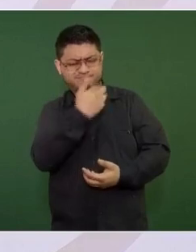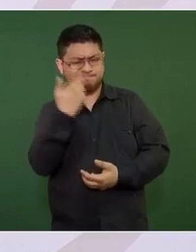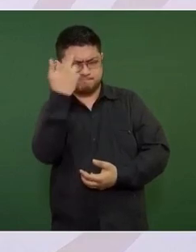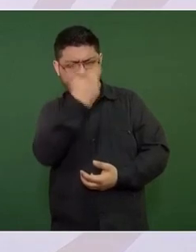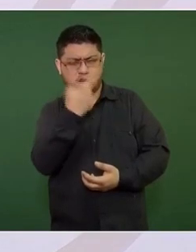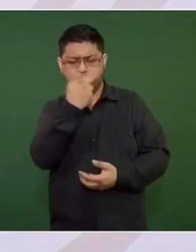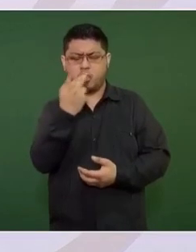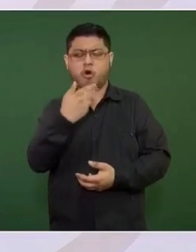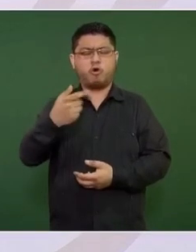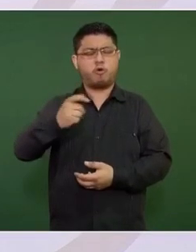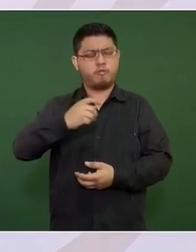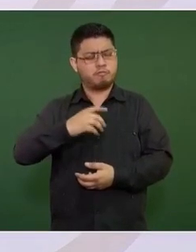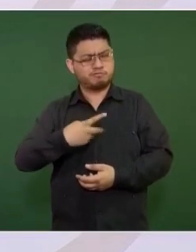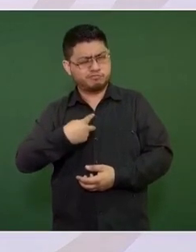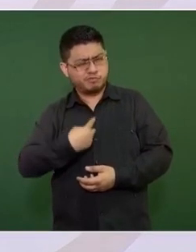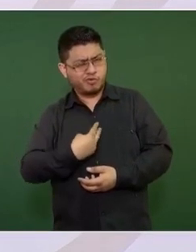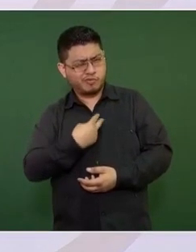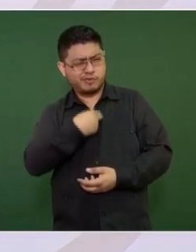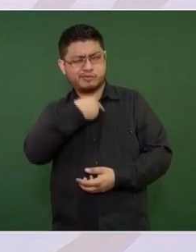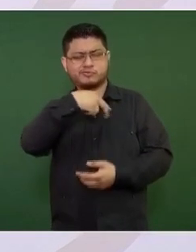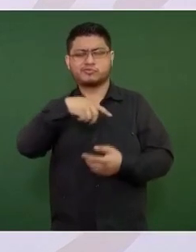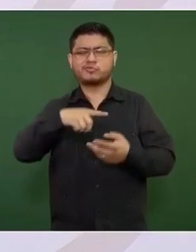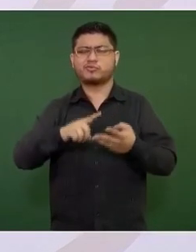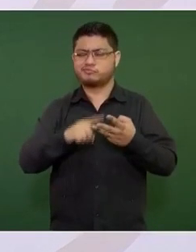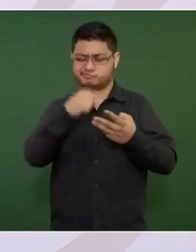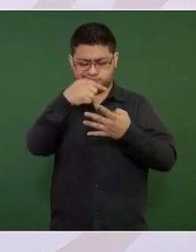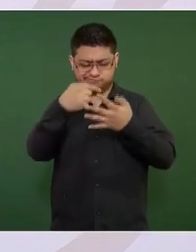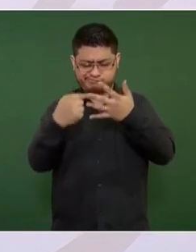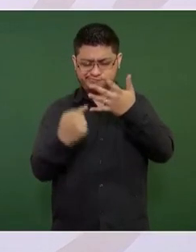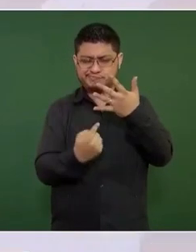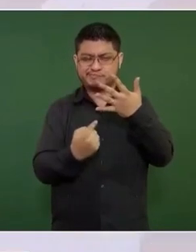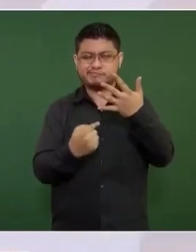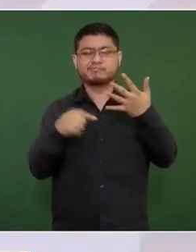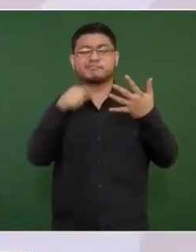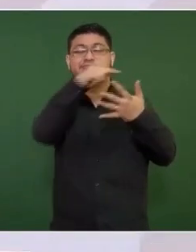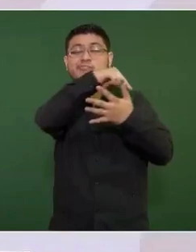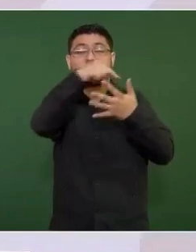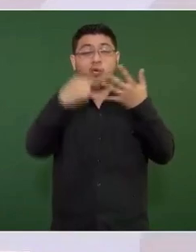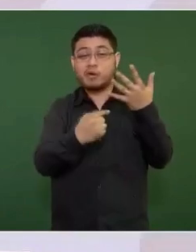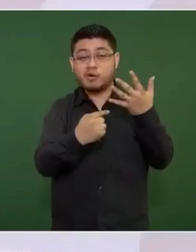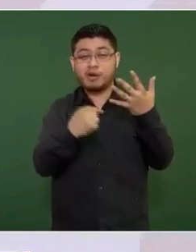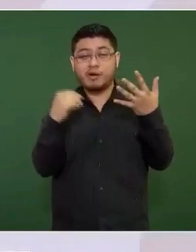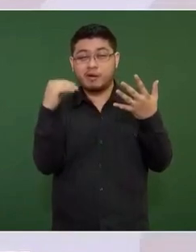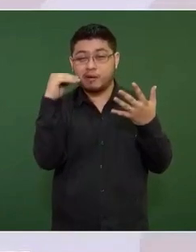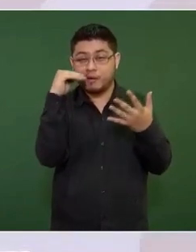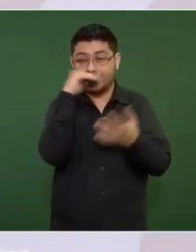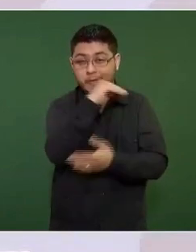quirúrgicas quirúrgicas todo ello de manera gratuita